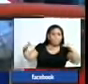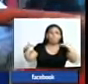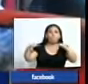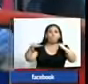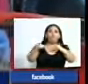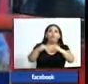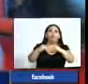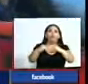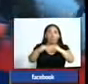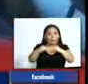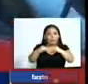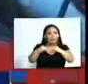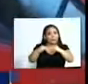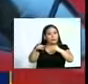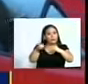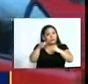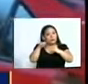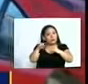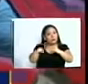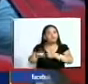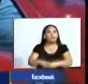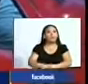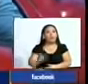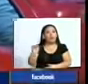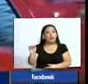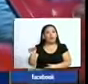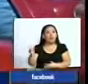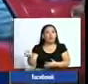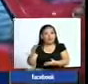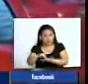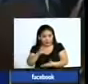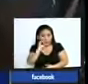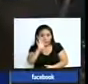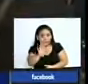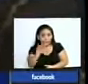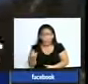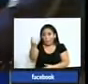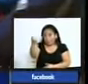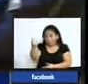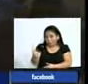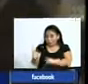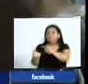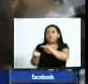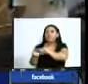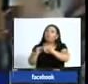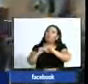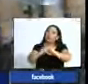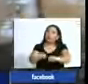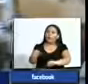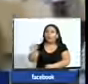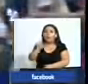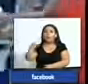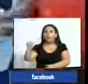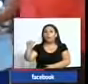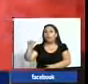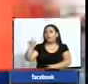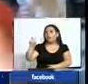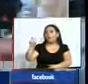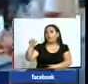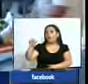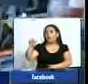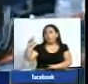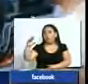automóviles quedaran en estas condiciones. Esta situación le ha costado la vida, repetimos el dato, le ha costado la vida a Álvaro Canales, de